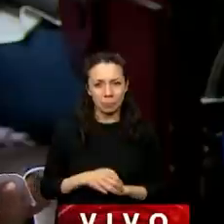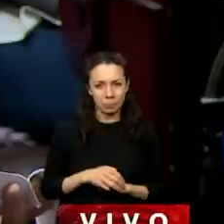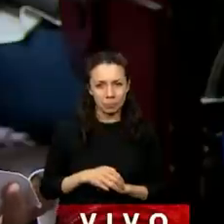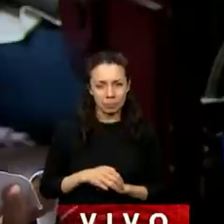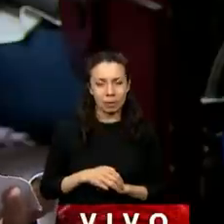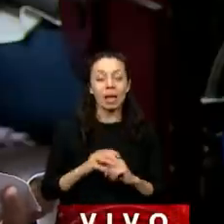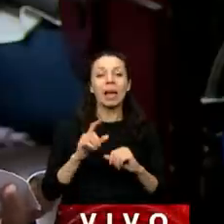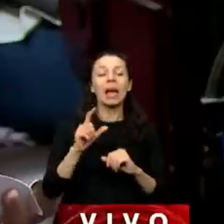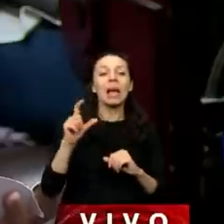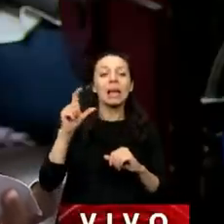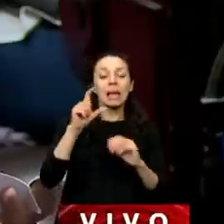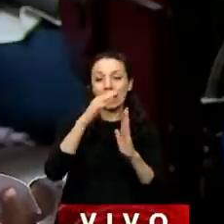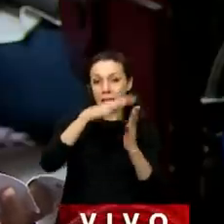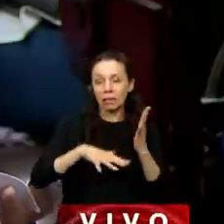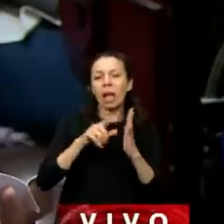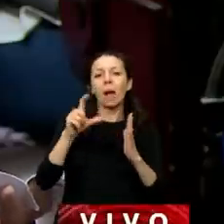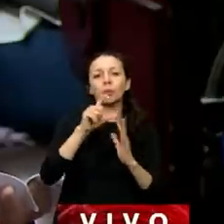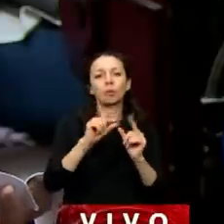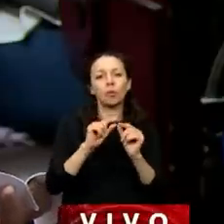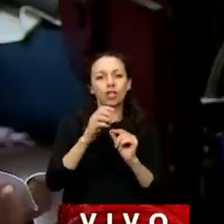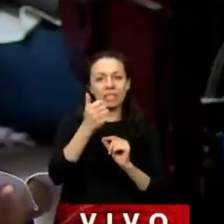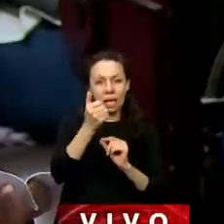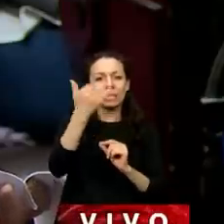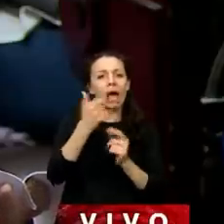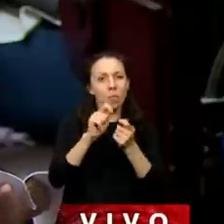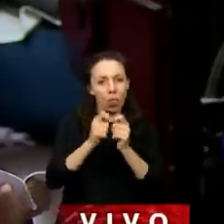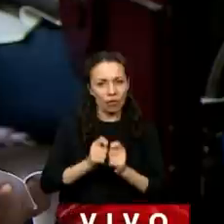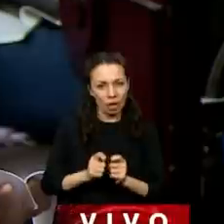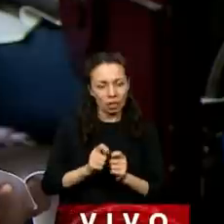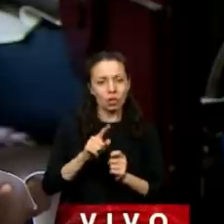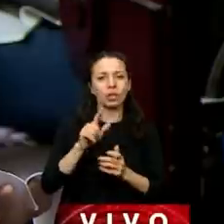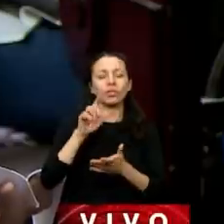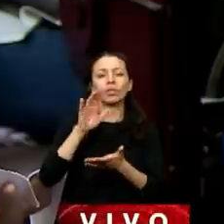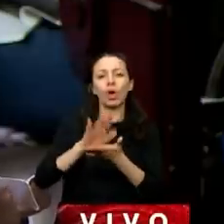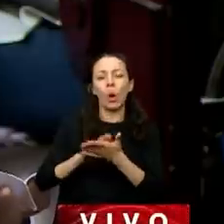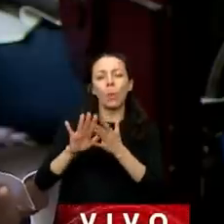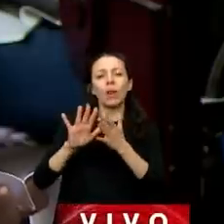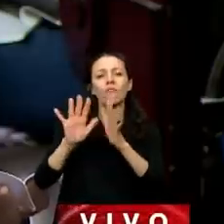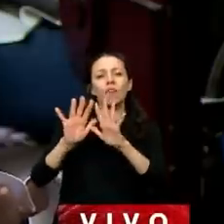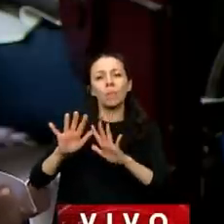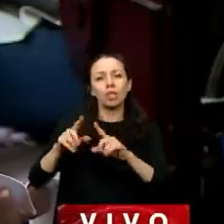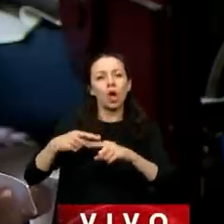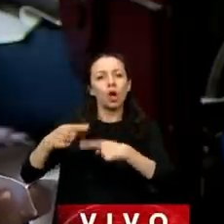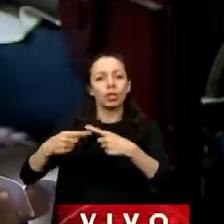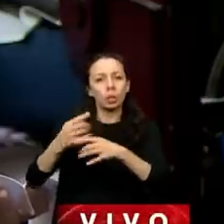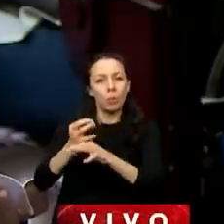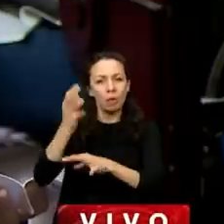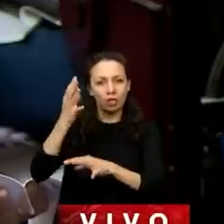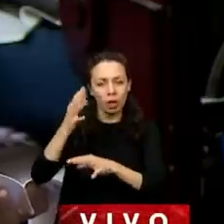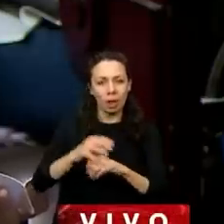Capítulo sexto, con modificaciones, formación continua profesional.